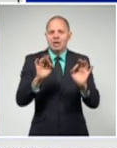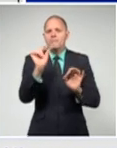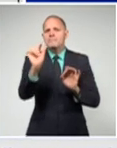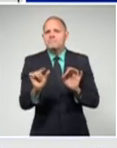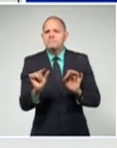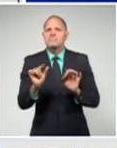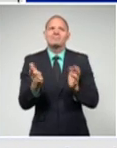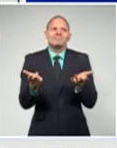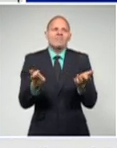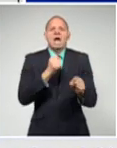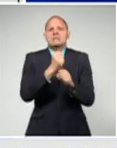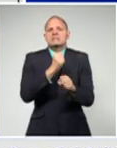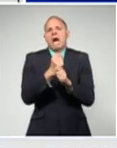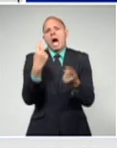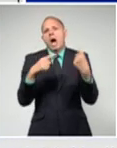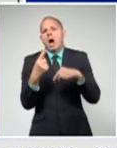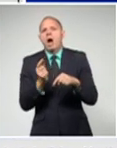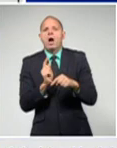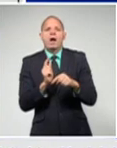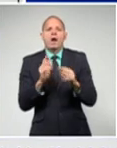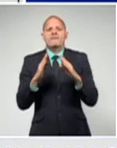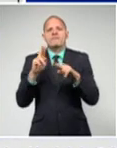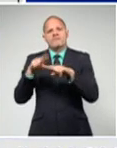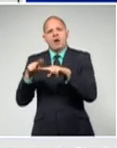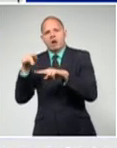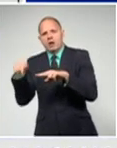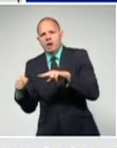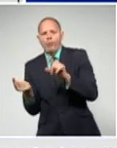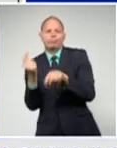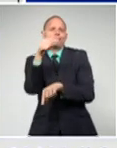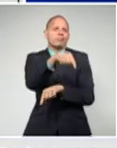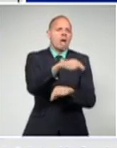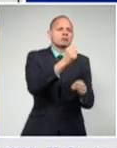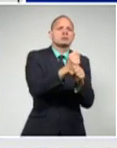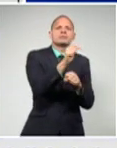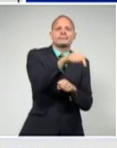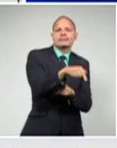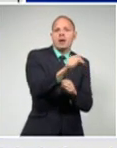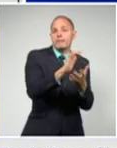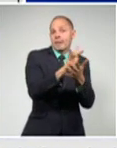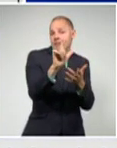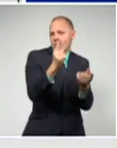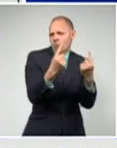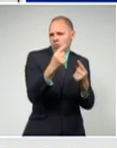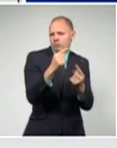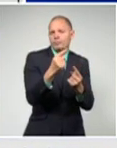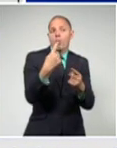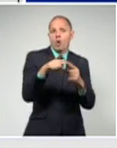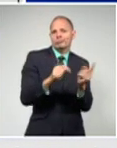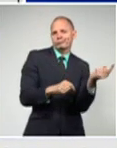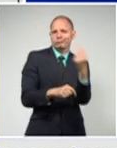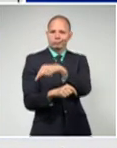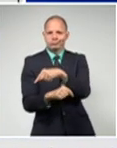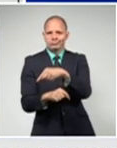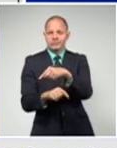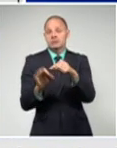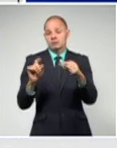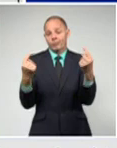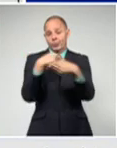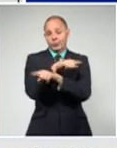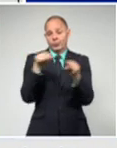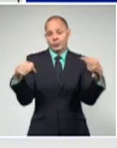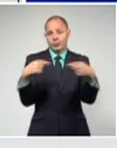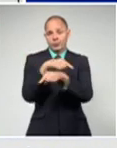que trabajan allá, que viven acá, y tránsito también de algunas personas, pues realmente es una provincia de mucho